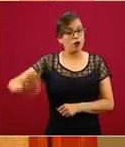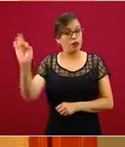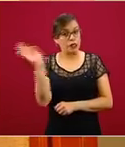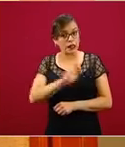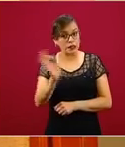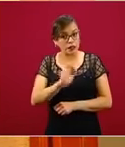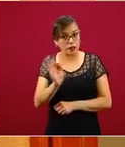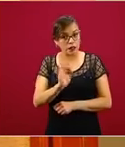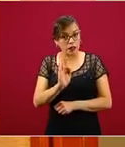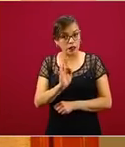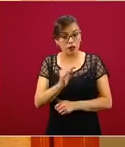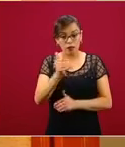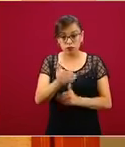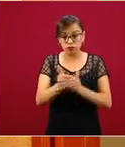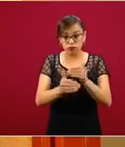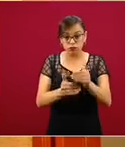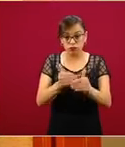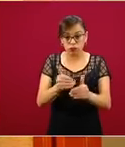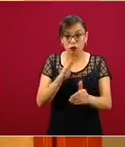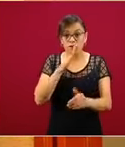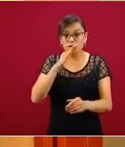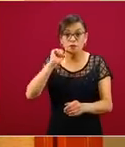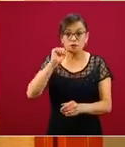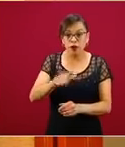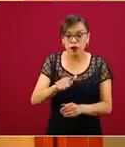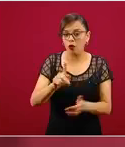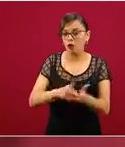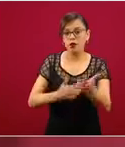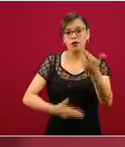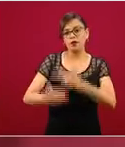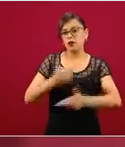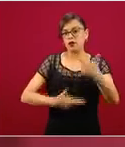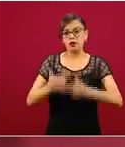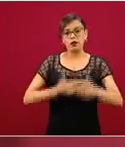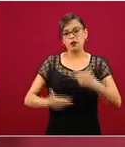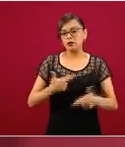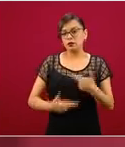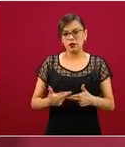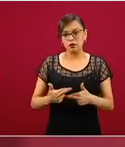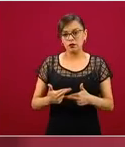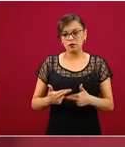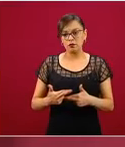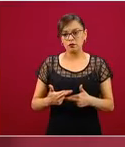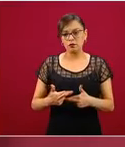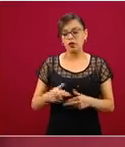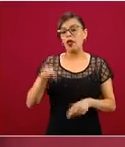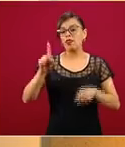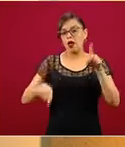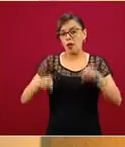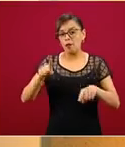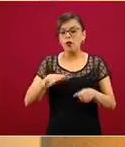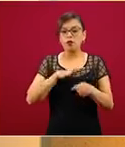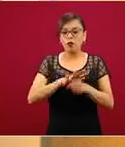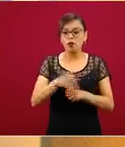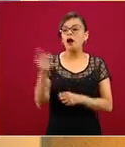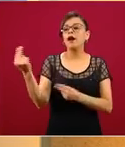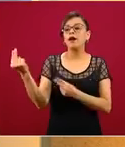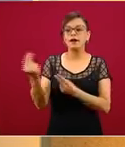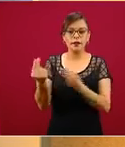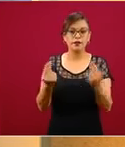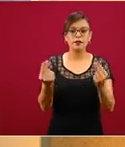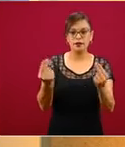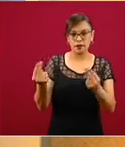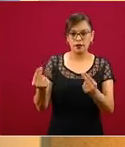nos regresamos o cambiamos el rumbo de acuerdo a lo que se va necesitando. Y por eso es extraordinariamente importante